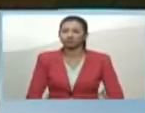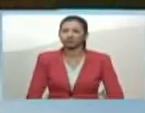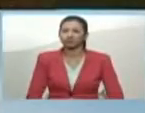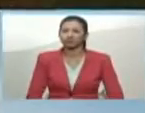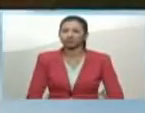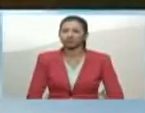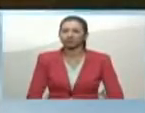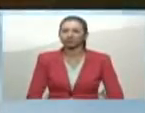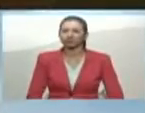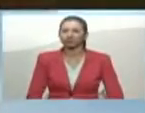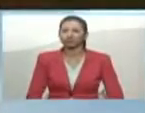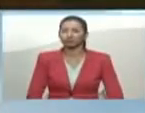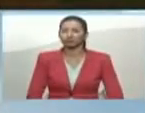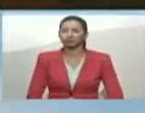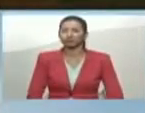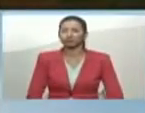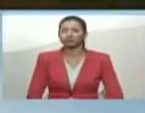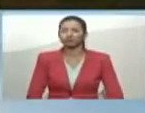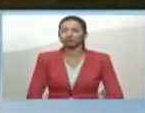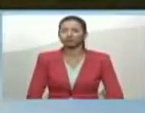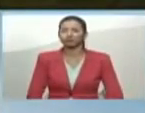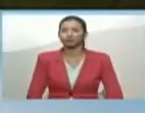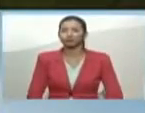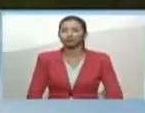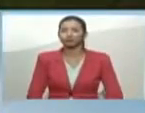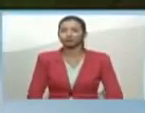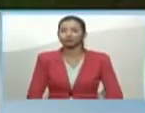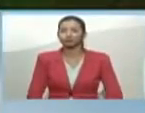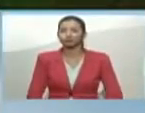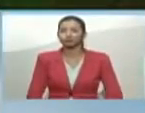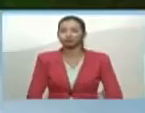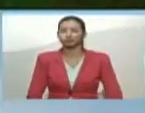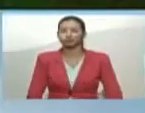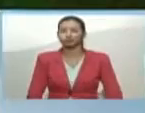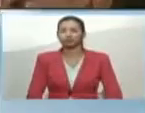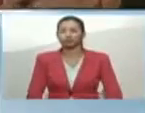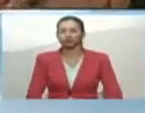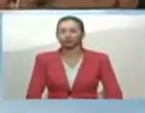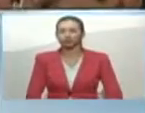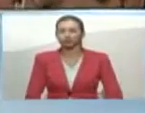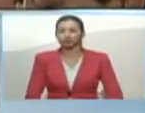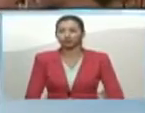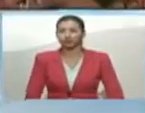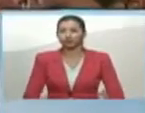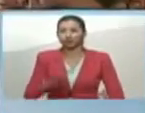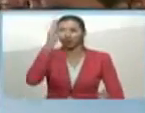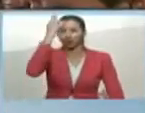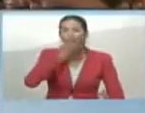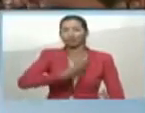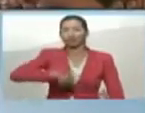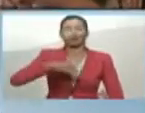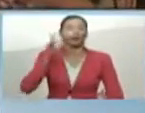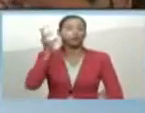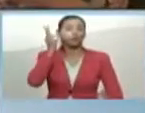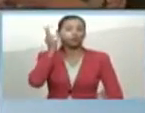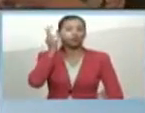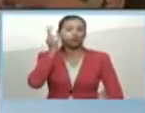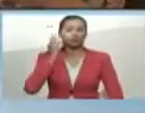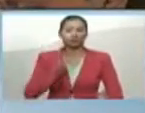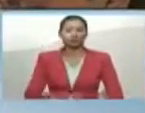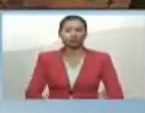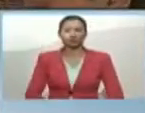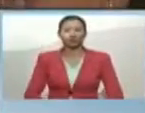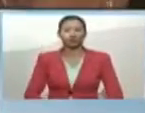Bueno, el Consejo Presidencial de la Mujer, dejen el preciosismo, ¿vale? Consejo Presidencial de la Mujer, y